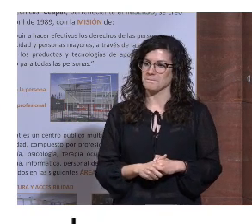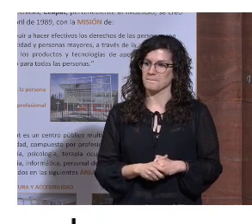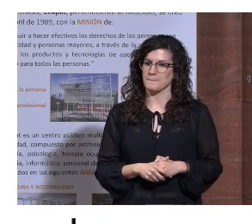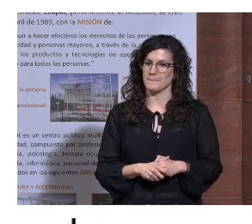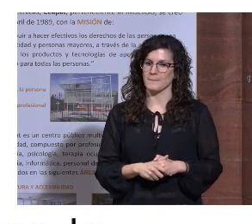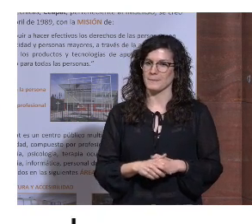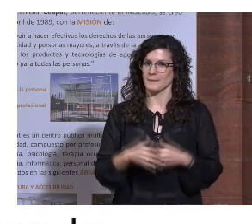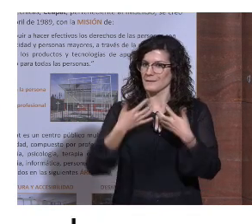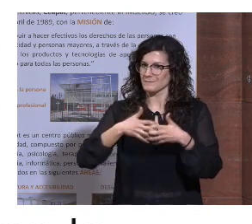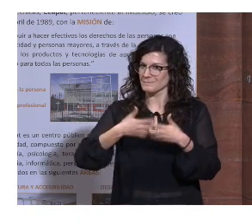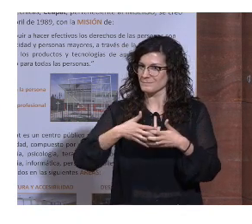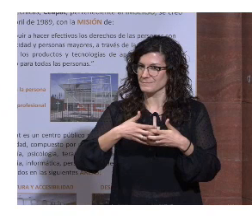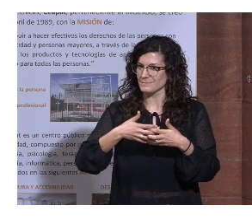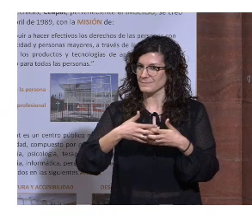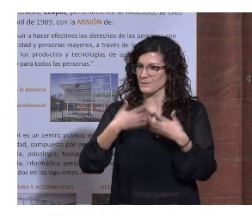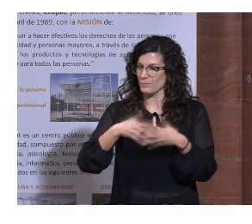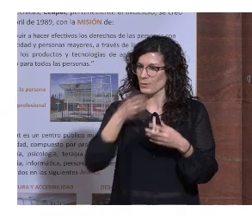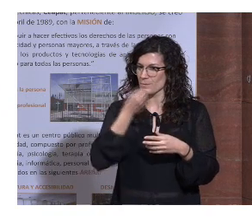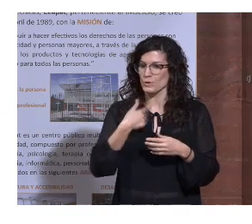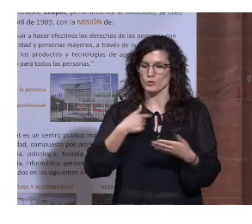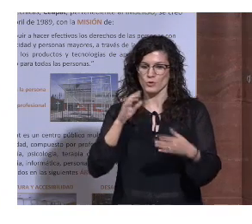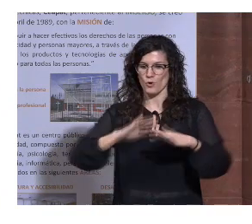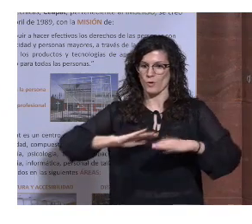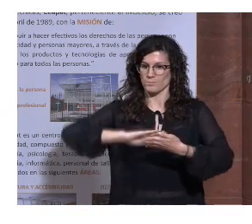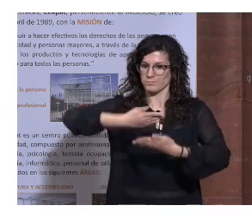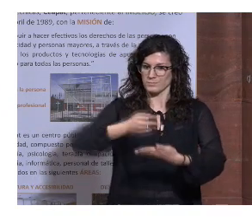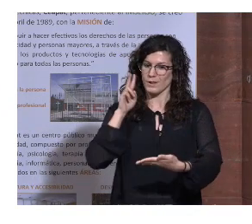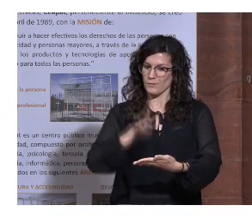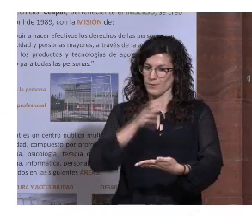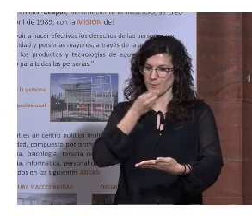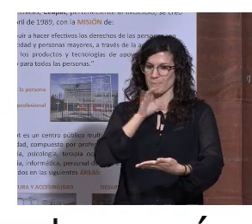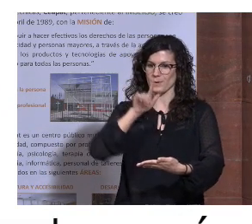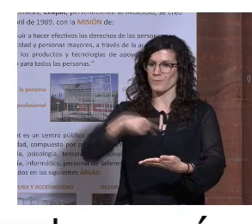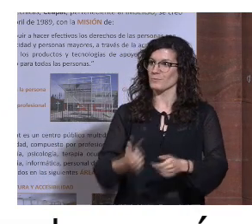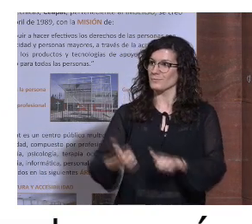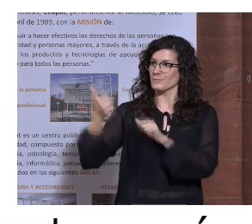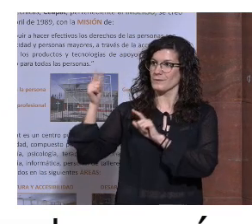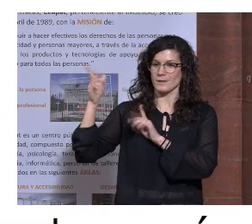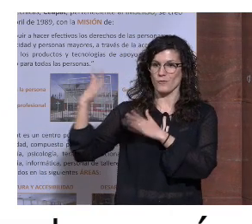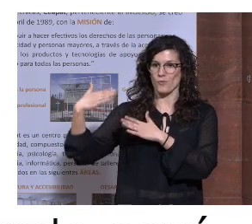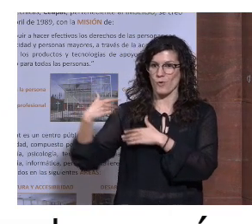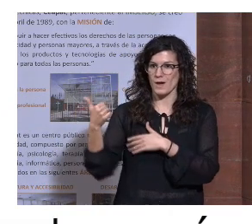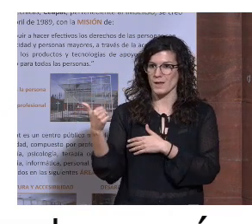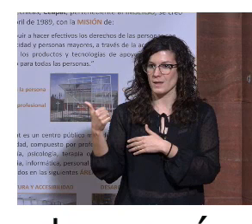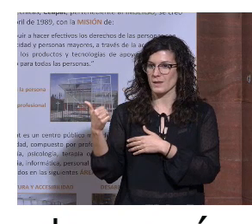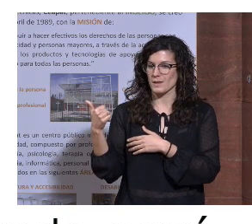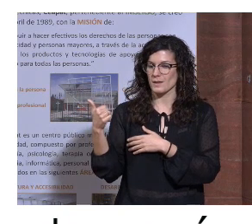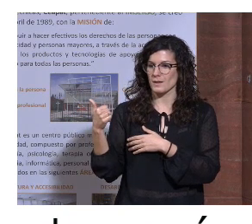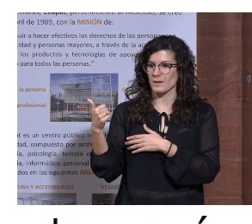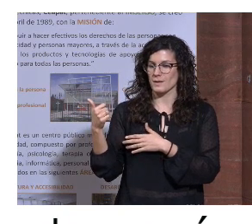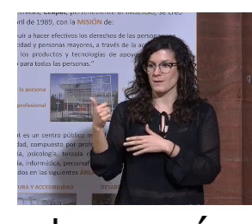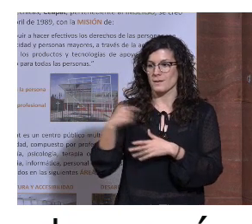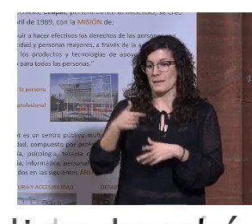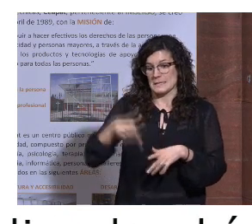Pero no está saliendo. No está saliendo. Aquí lo estamos viendo. Yo lo estoy viendo aquí en el ordenador, pero no está saliendo ahí. Bueno, la verdad es que esto no